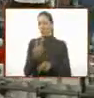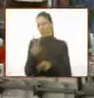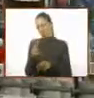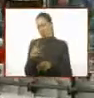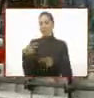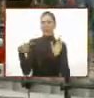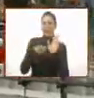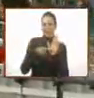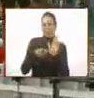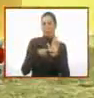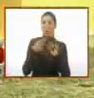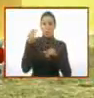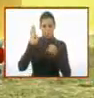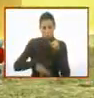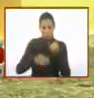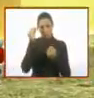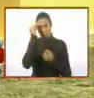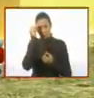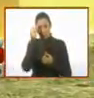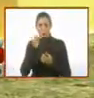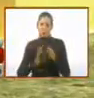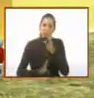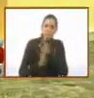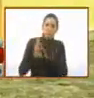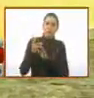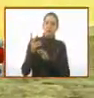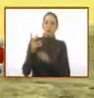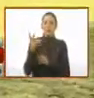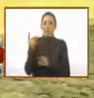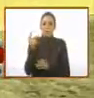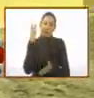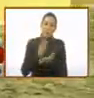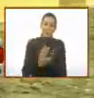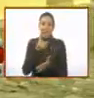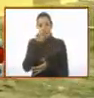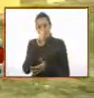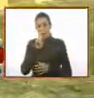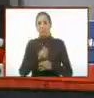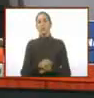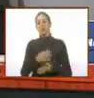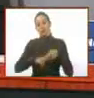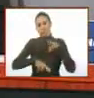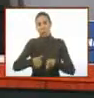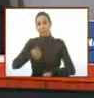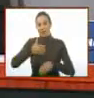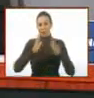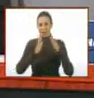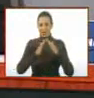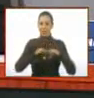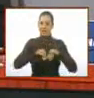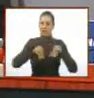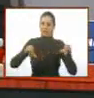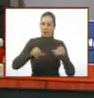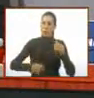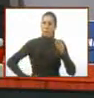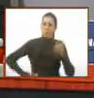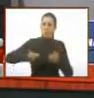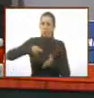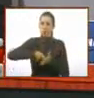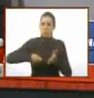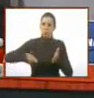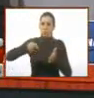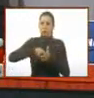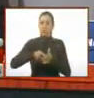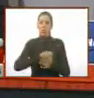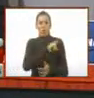negativas. Esta última se espera se revierta en el segundo trimestre con el avance de la construcción de viviendas. Los terrenos, el financiamiento,